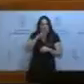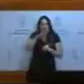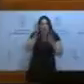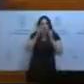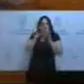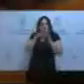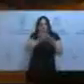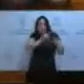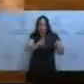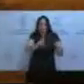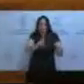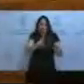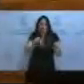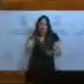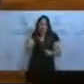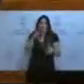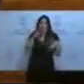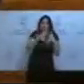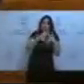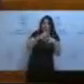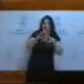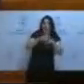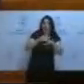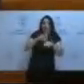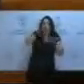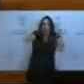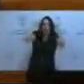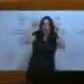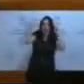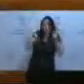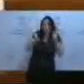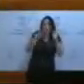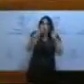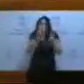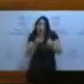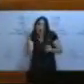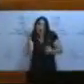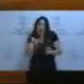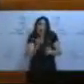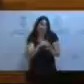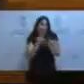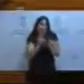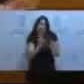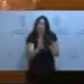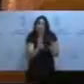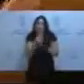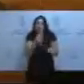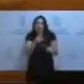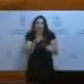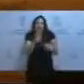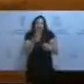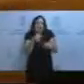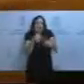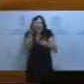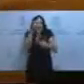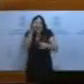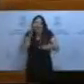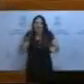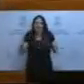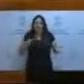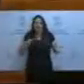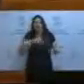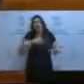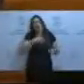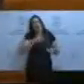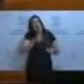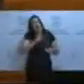hago trampas al solitario, que viene a su miedo a ver al oso, a luego nunca va a venir aquí, porque esto yo lo voy a dejar como un sinsentido, podría obtener palabras probablemente más